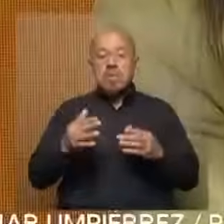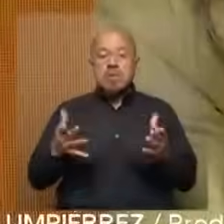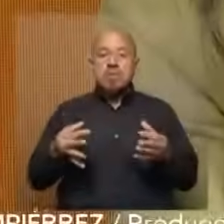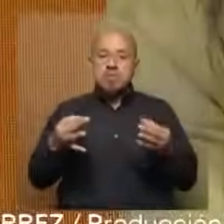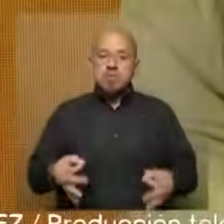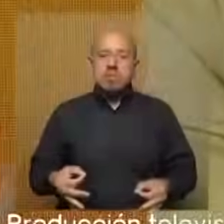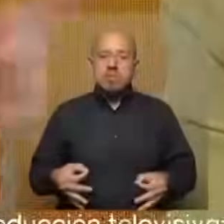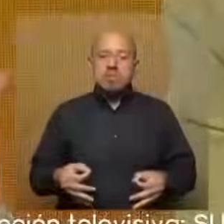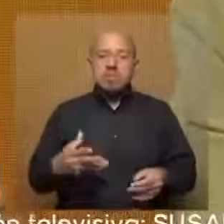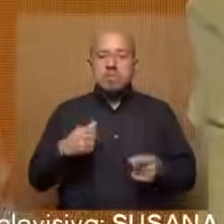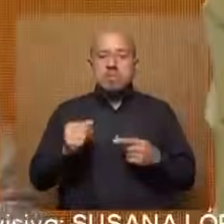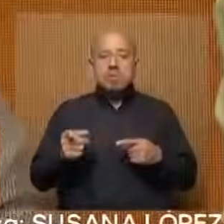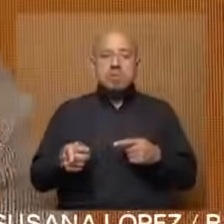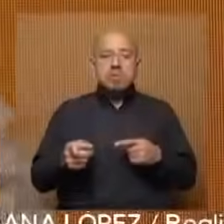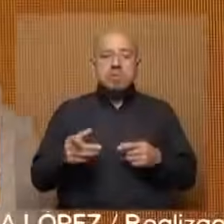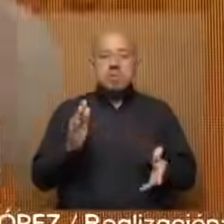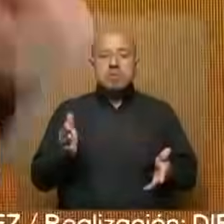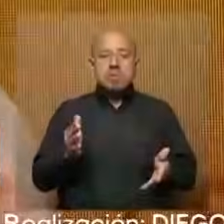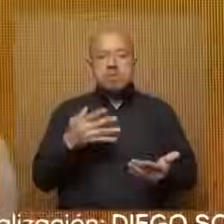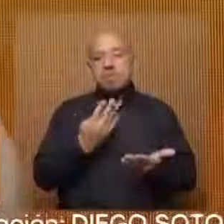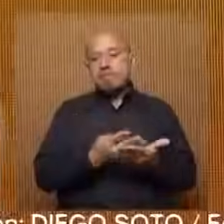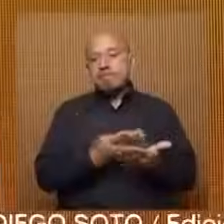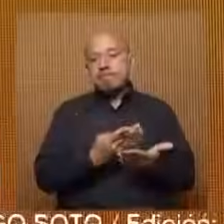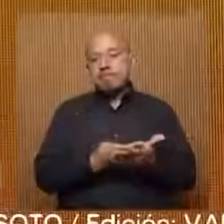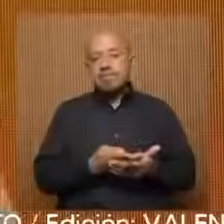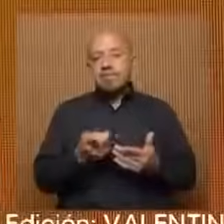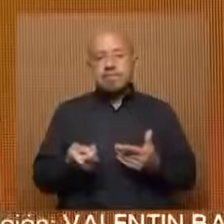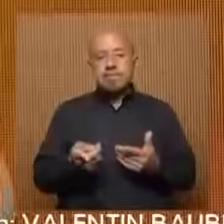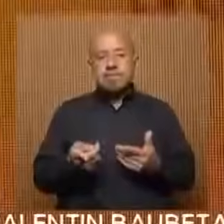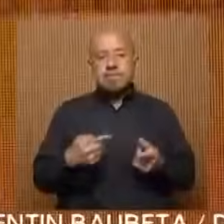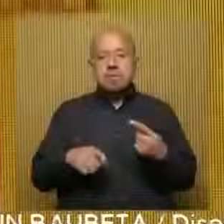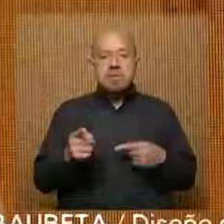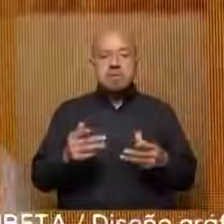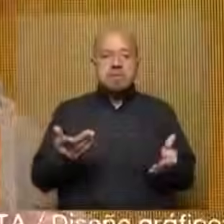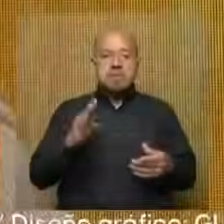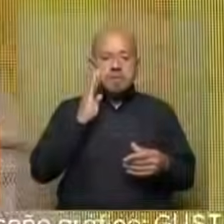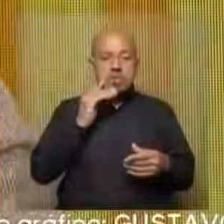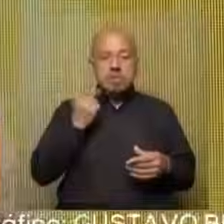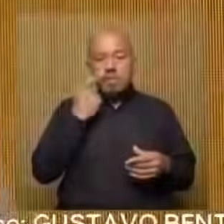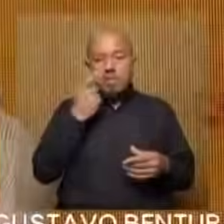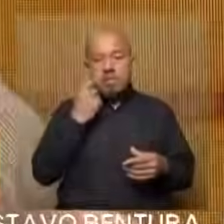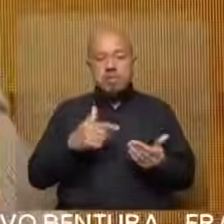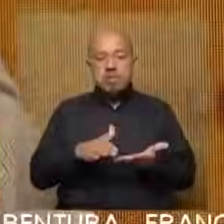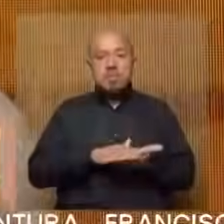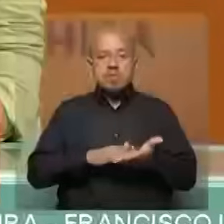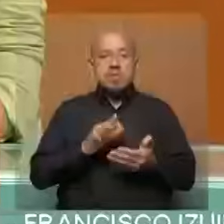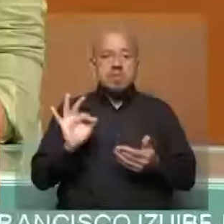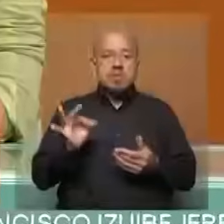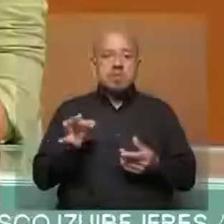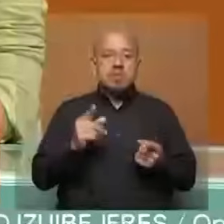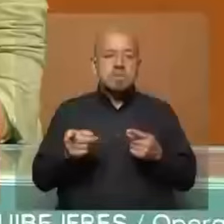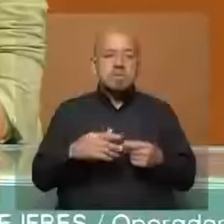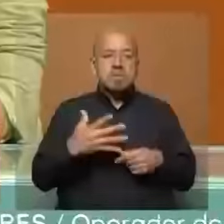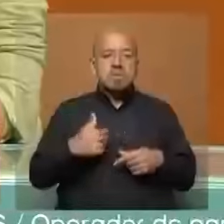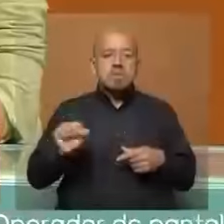no vengan y te la saquen y te lo pongan a prostituírtela, encima que te quedaron, se quedan sin madre, se quedan sin padre, se quedan sin hermano y